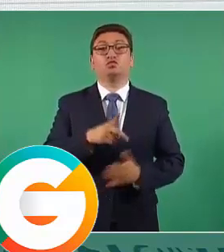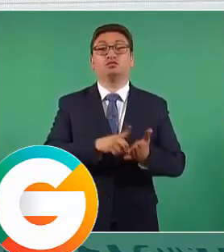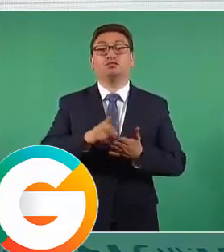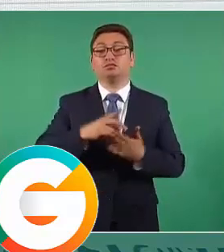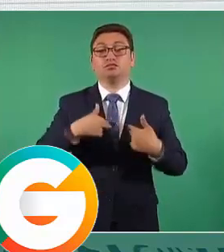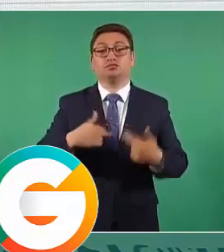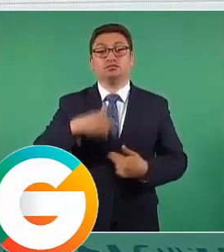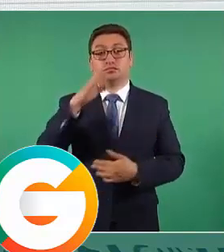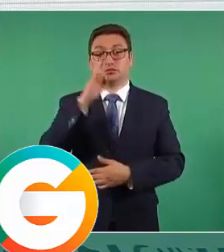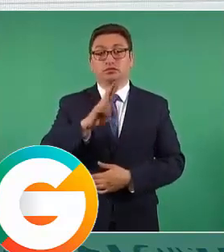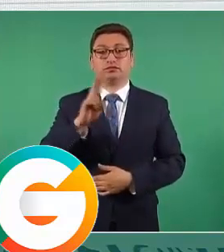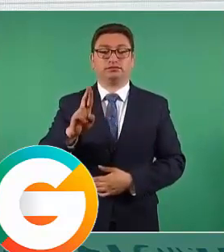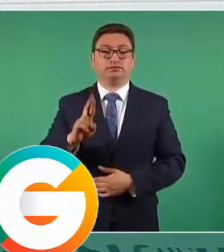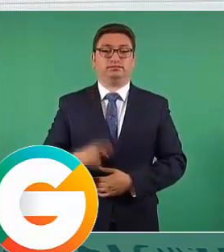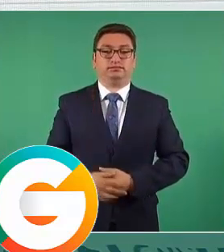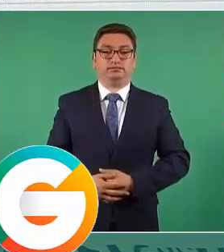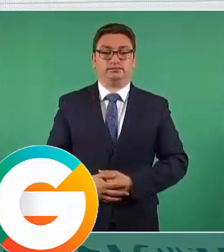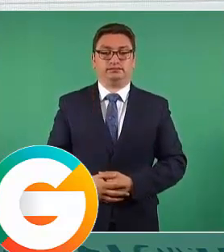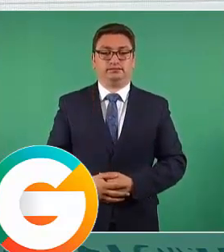humanos.